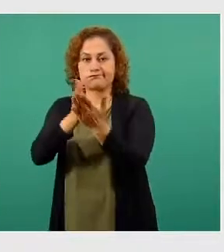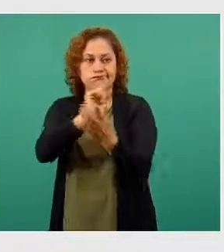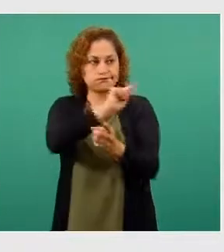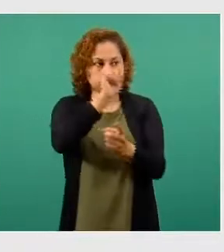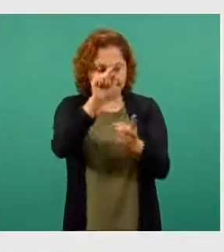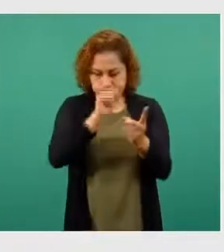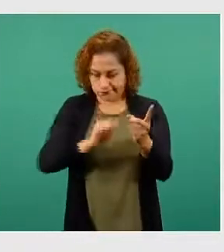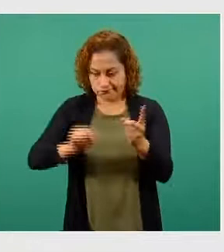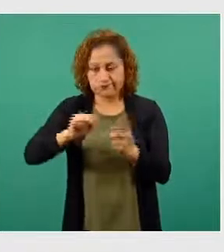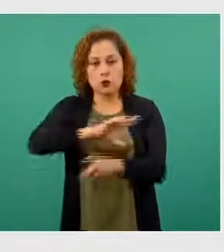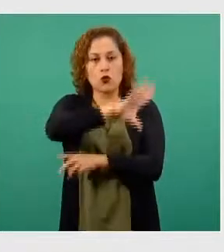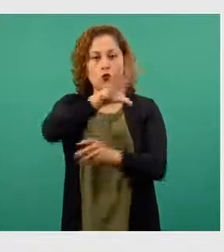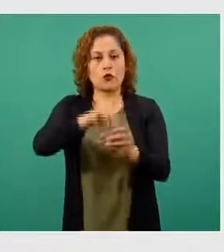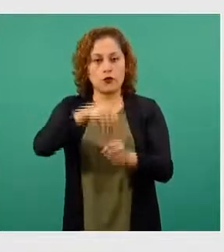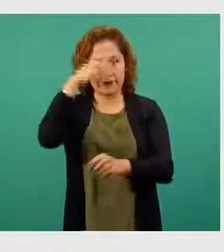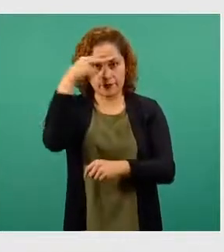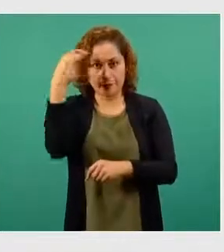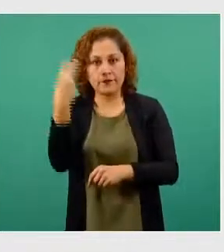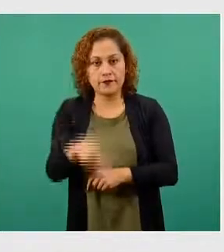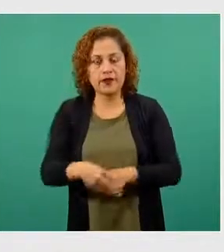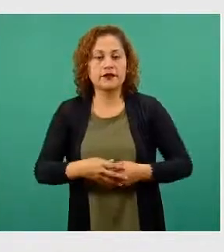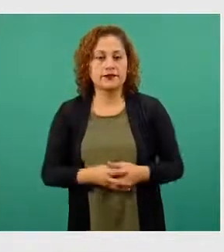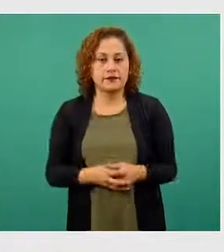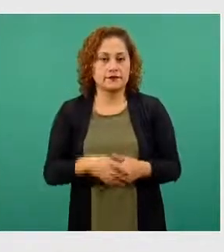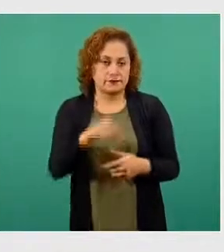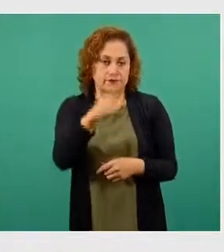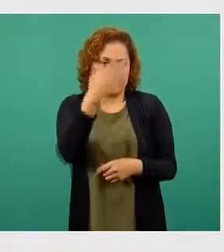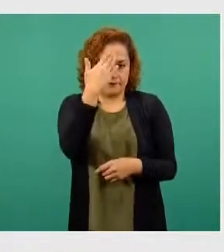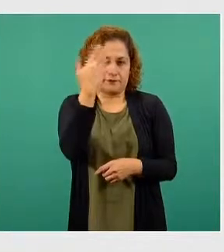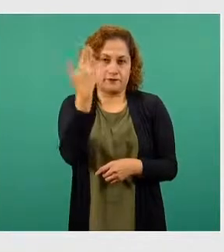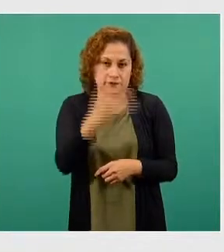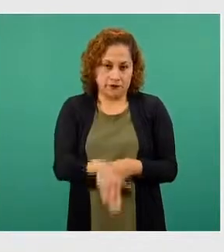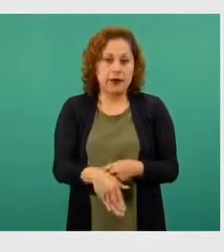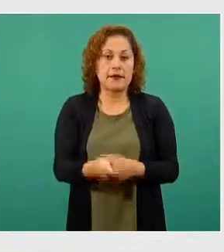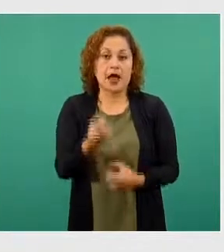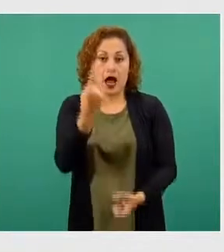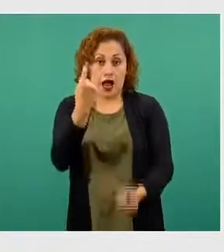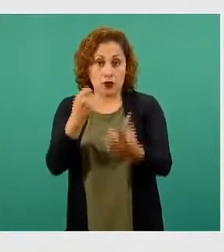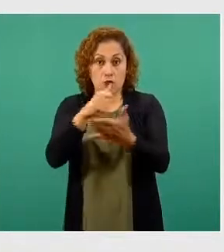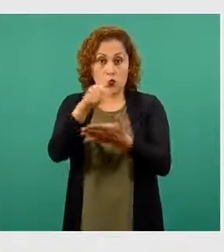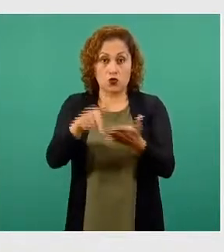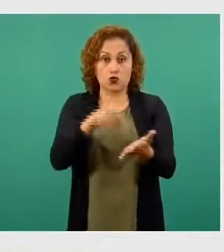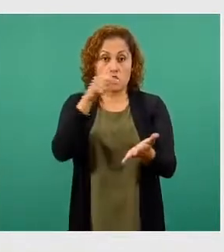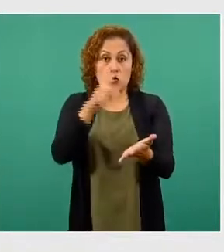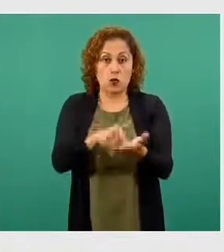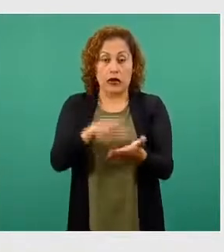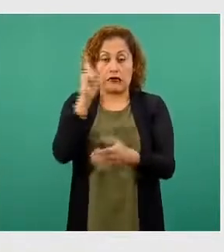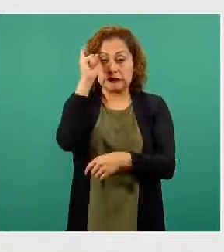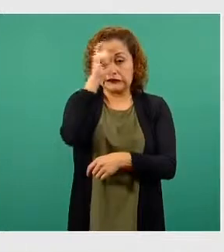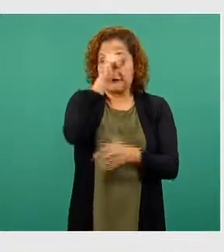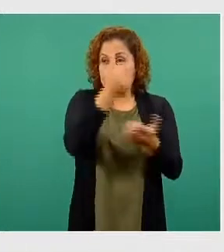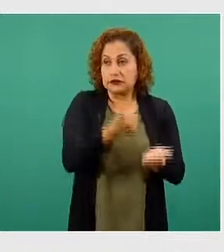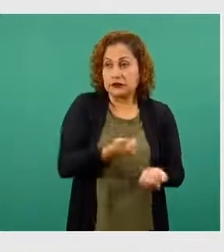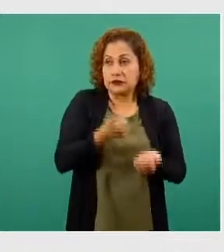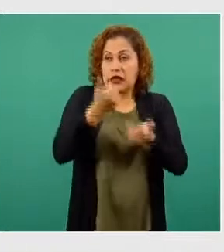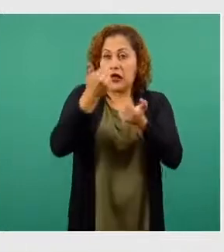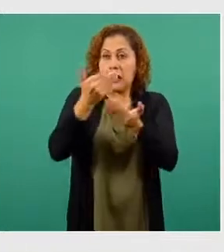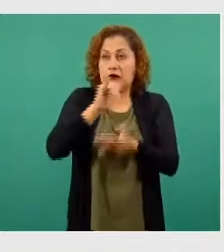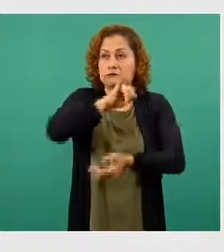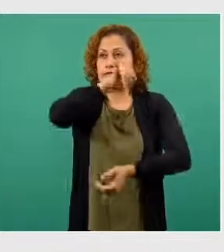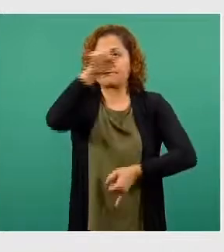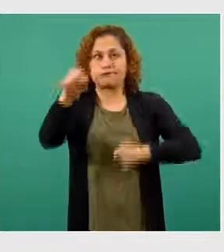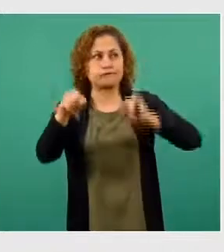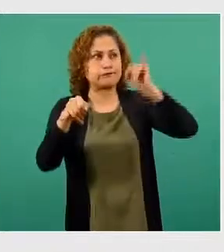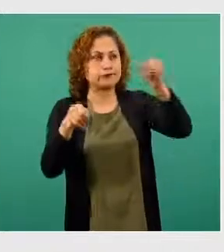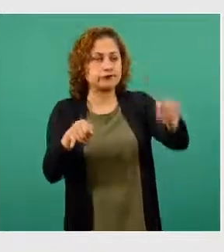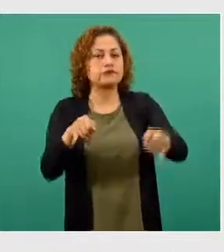en todo el territorio nacional, recordando que hay áreas que son de mayor o difícil acceso y que eso pues obviamente